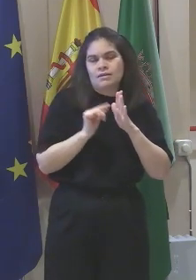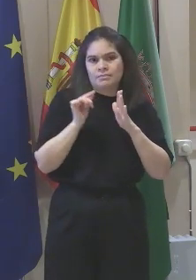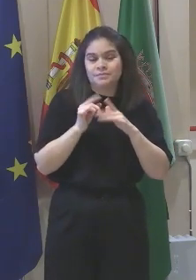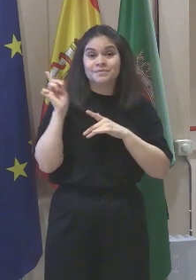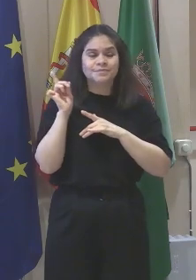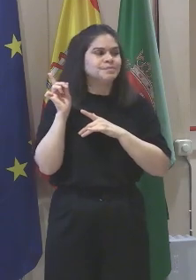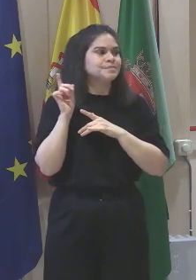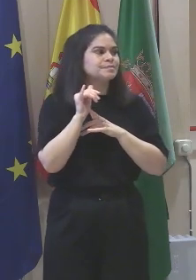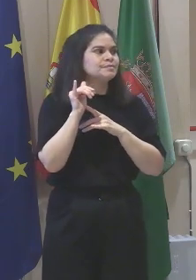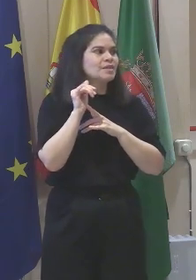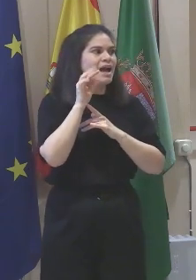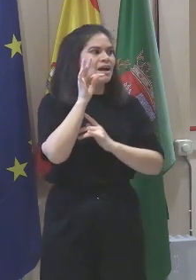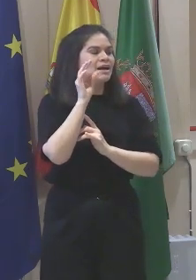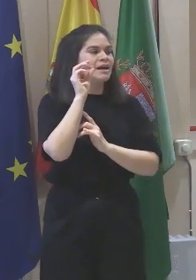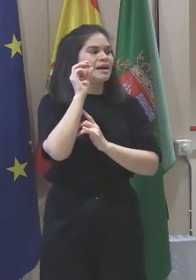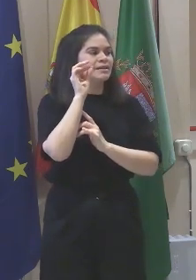Teplizumab tiene